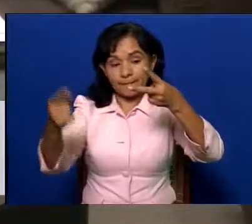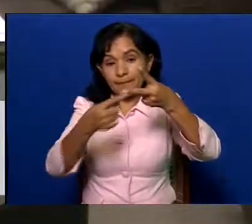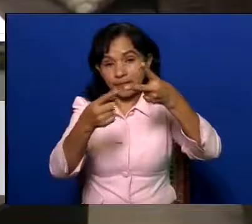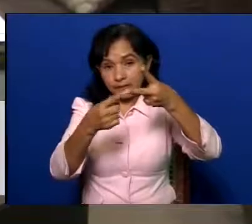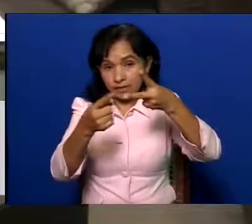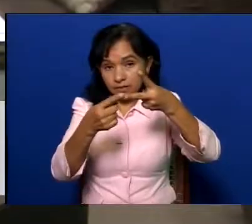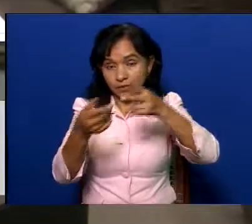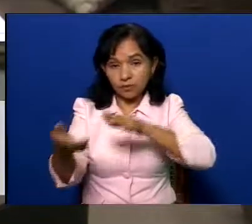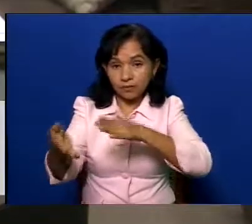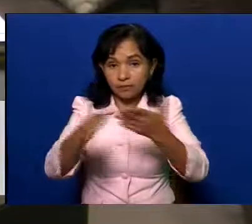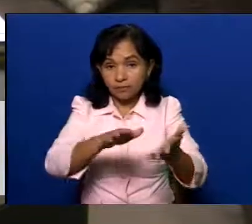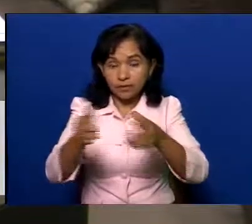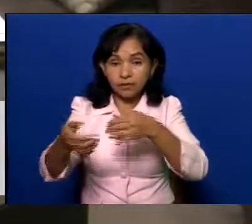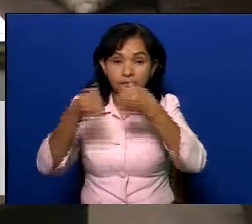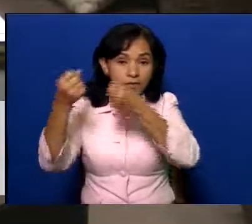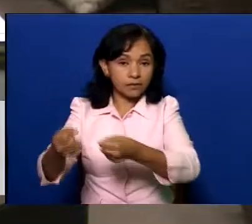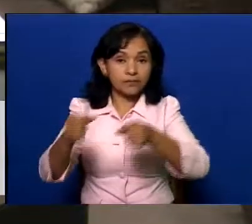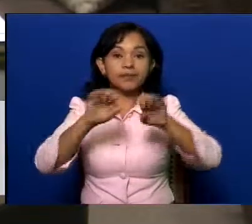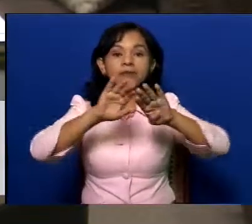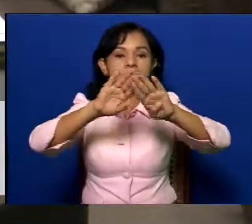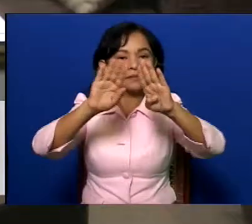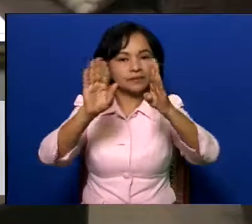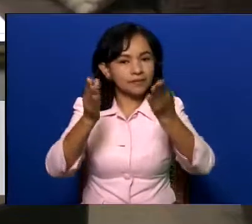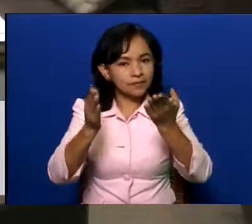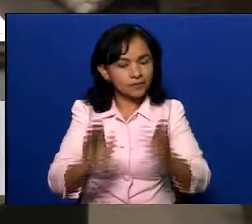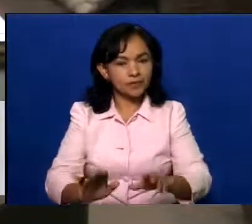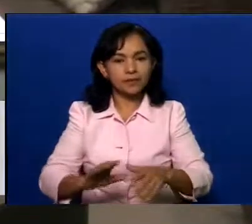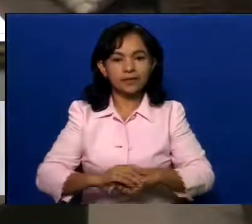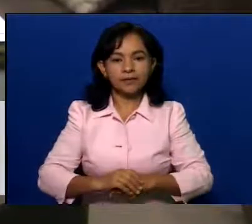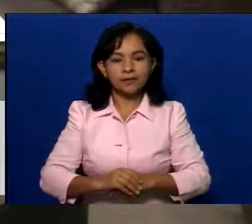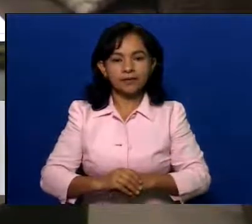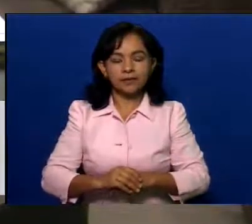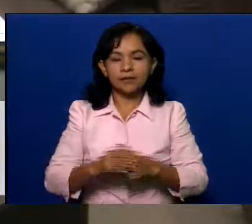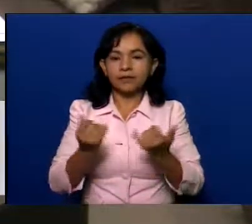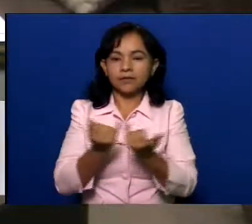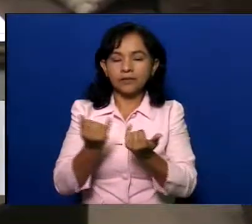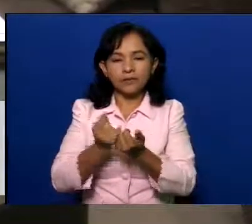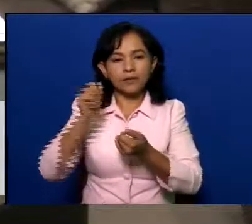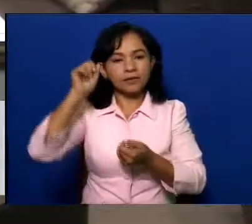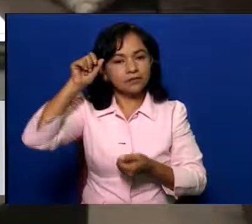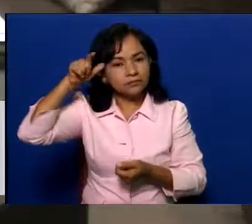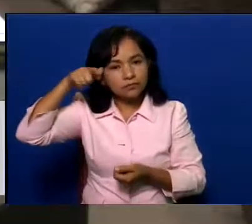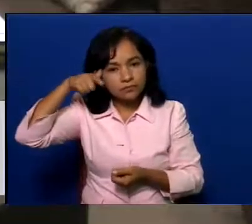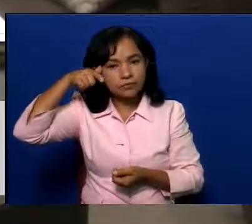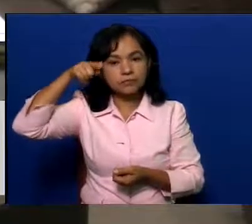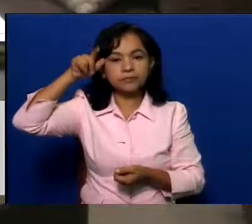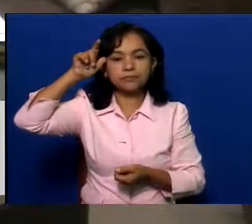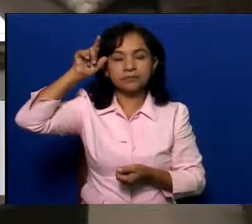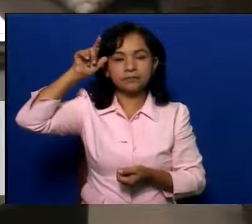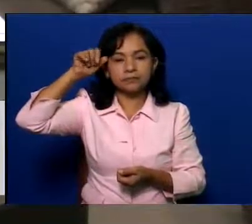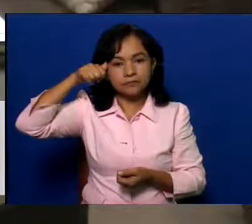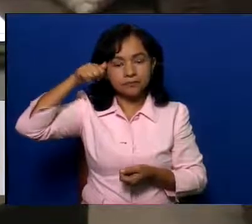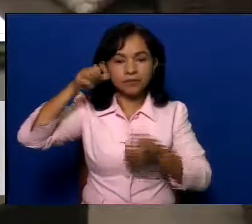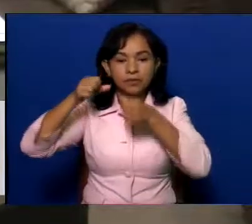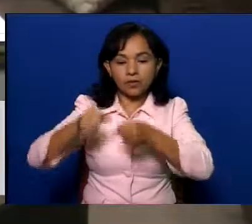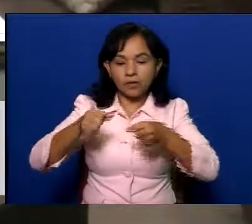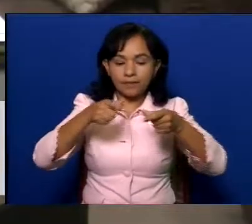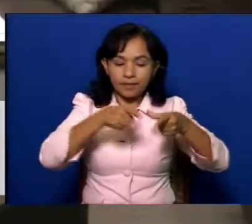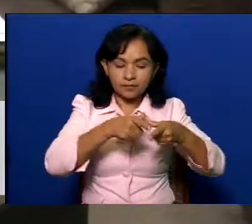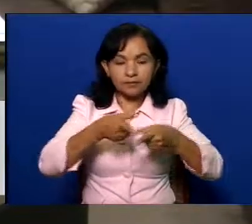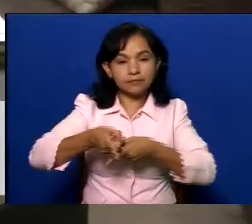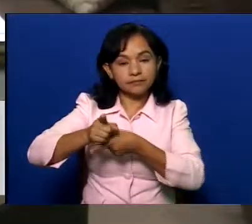de mortalidad en hombres y mujeres, lo de los aparatos geniturinarios. Y entonces, el más común en el hombre es el de